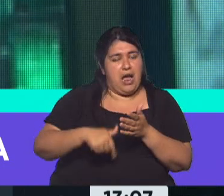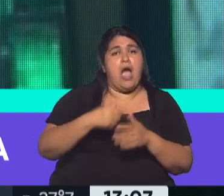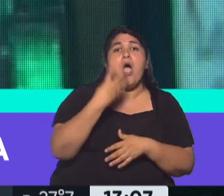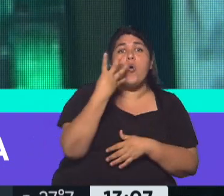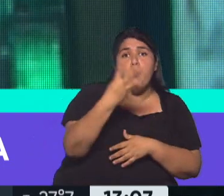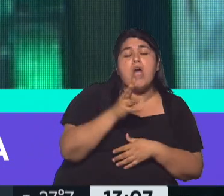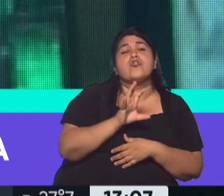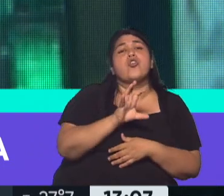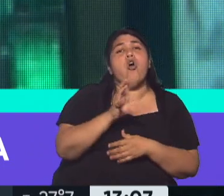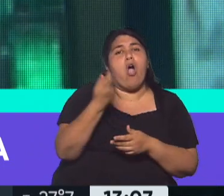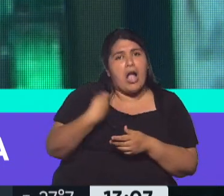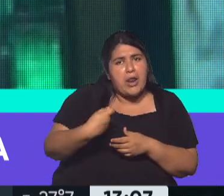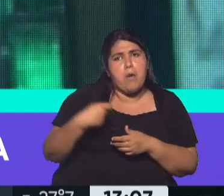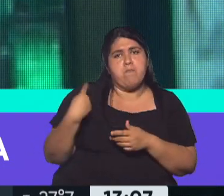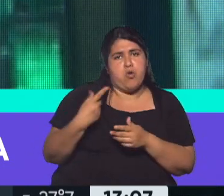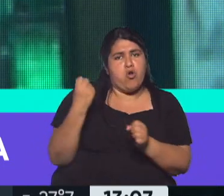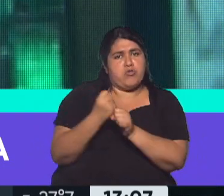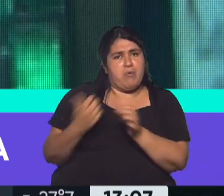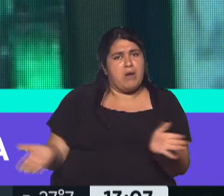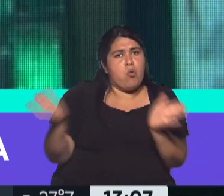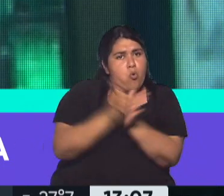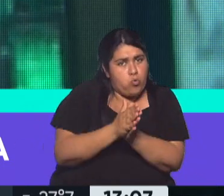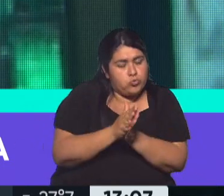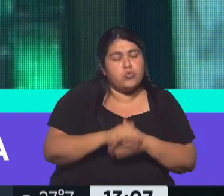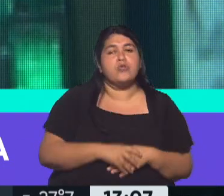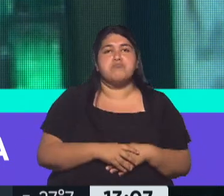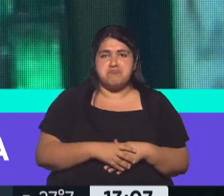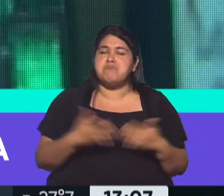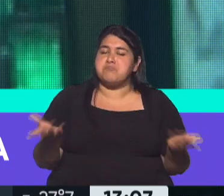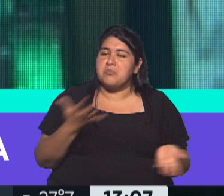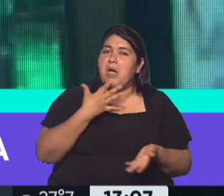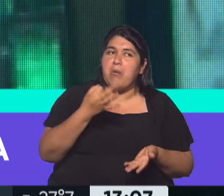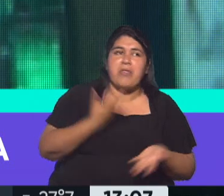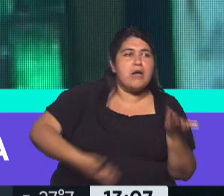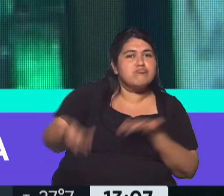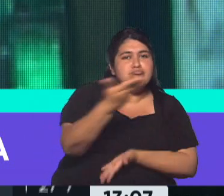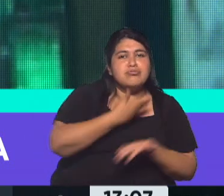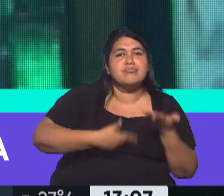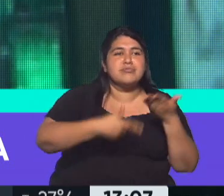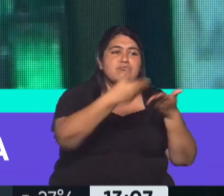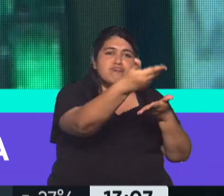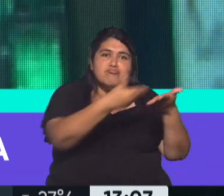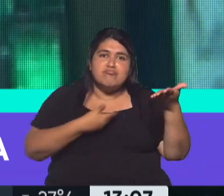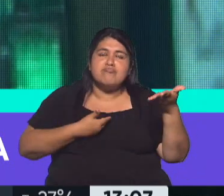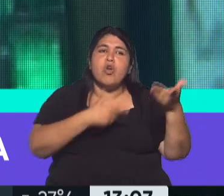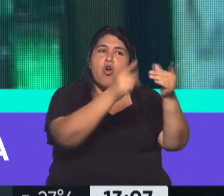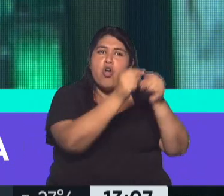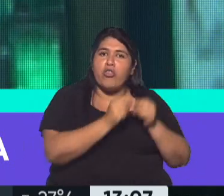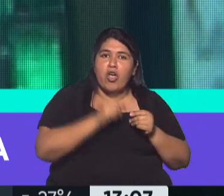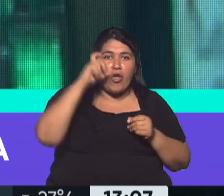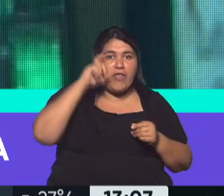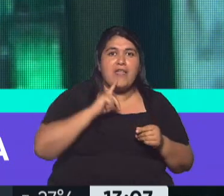estuvimos trabajando, también escuchamos a las audiencias y la verdad que, bueno, se ha gestado un código de ética hermoso que es el